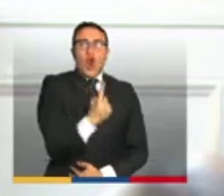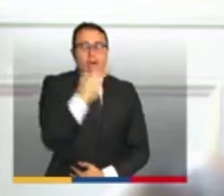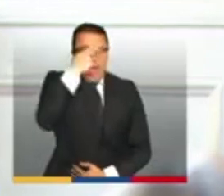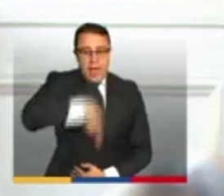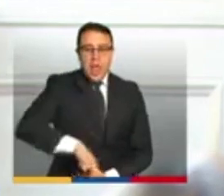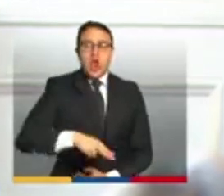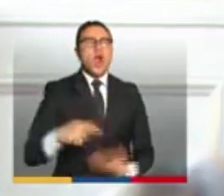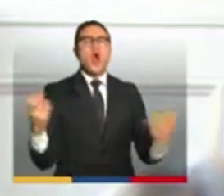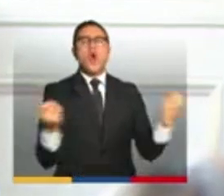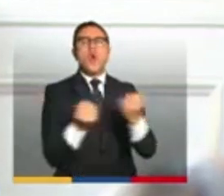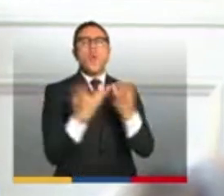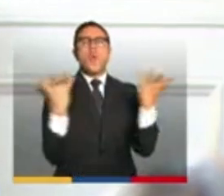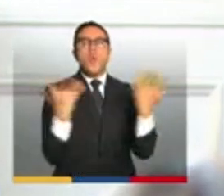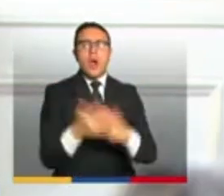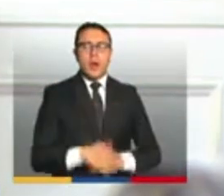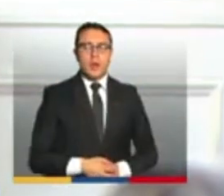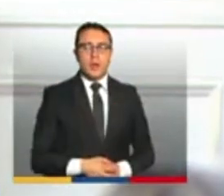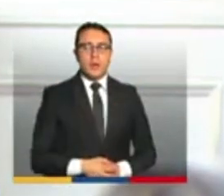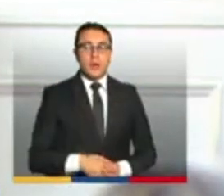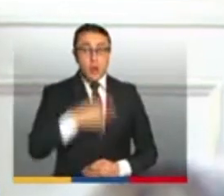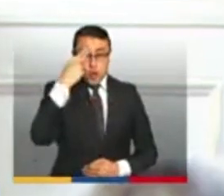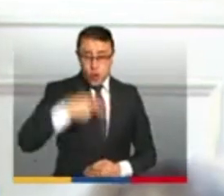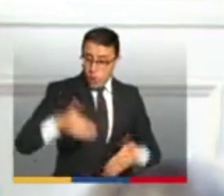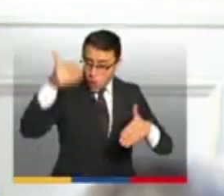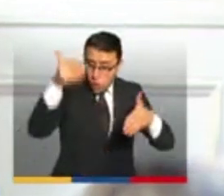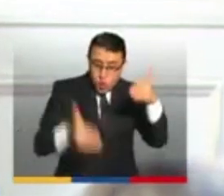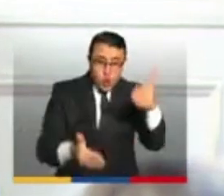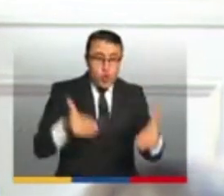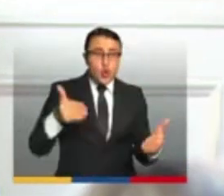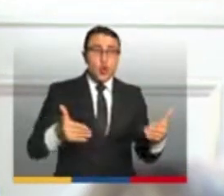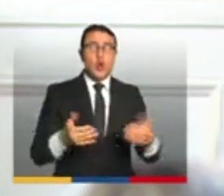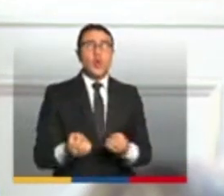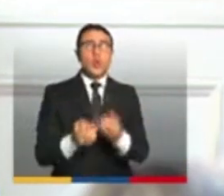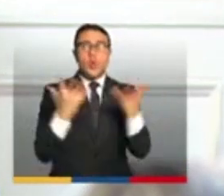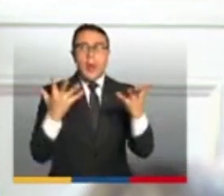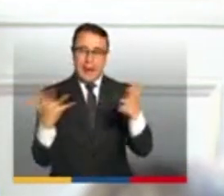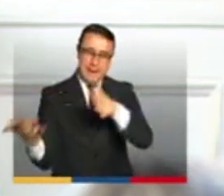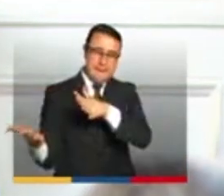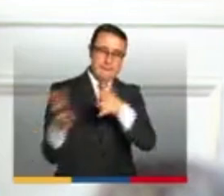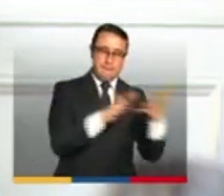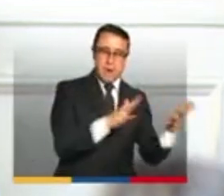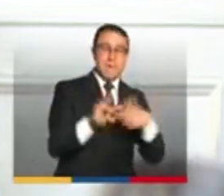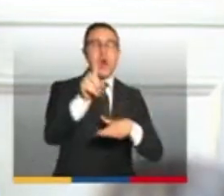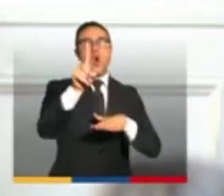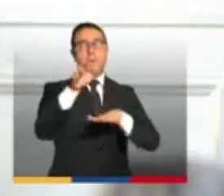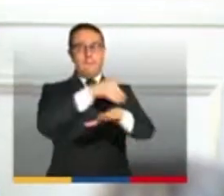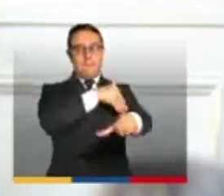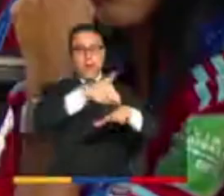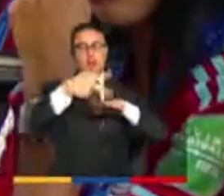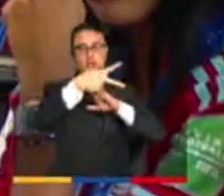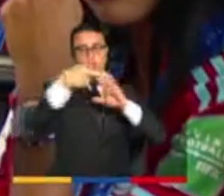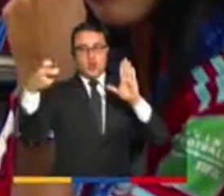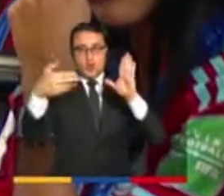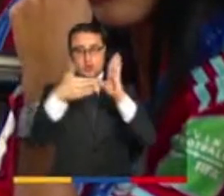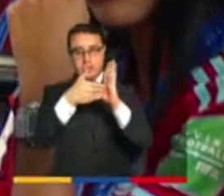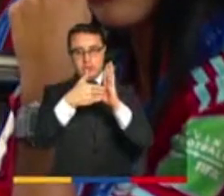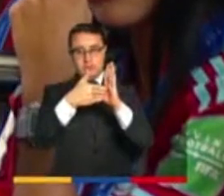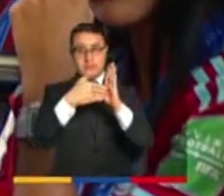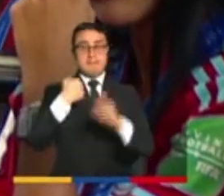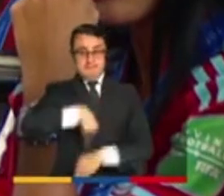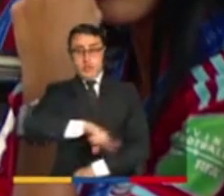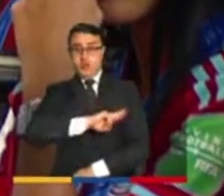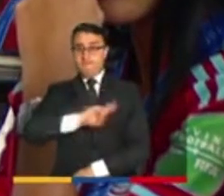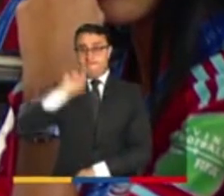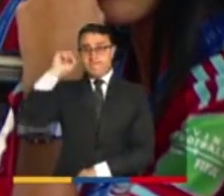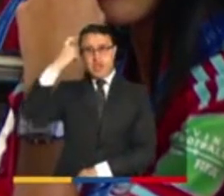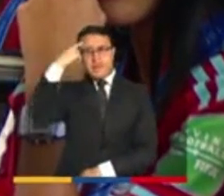de niños y niñas, hay 1.200.000 en nuestras cuentas.